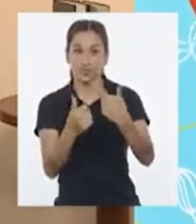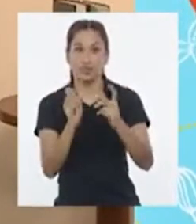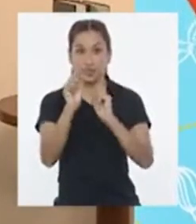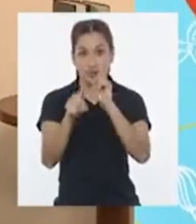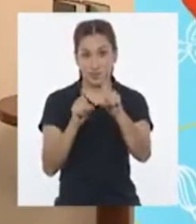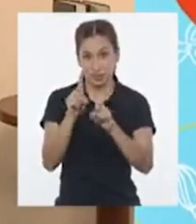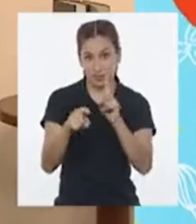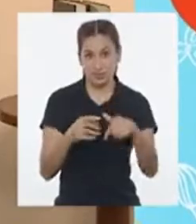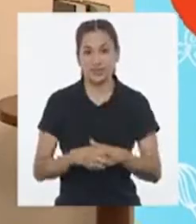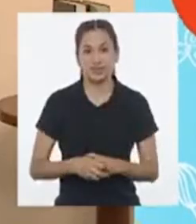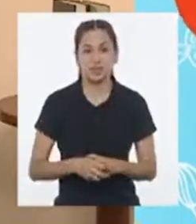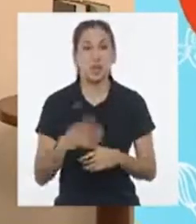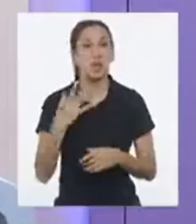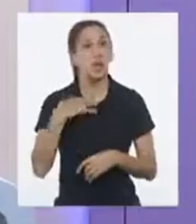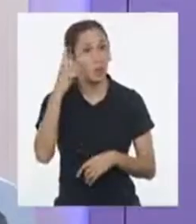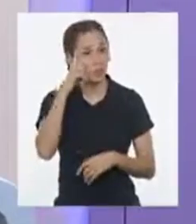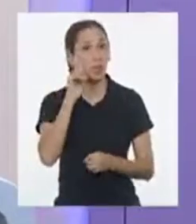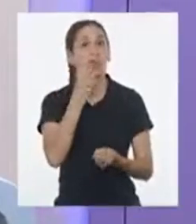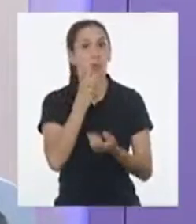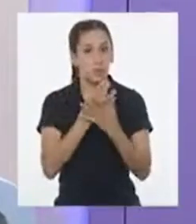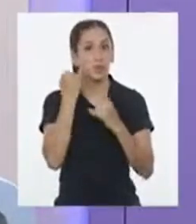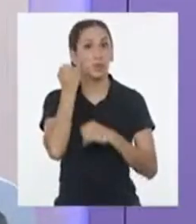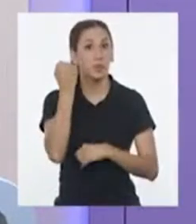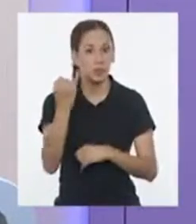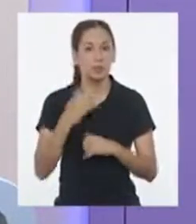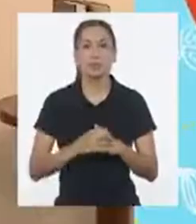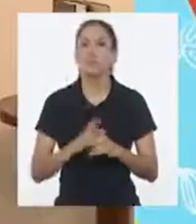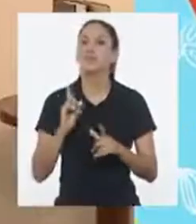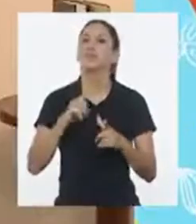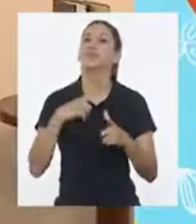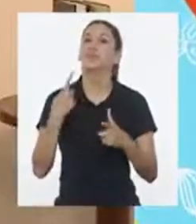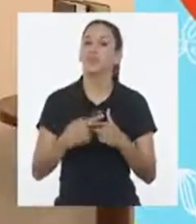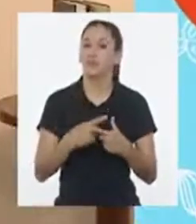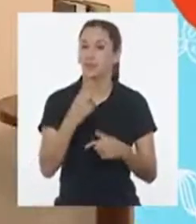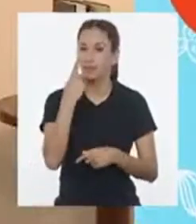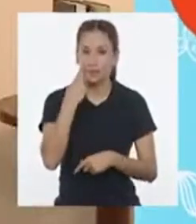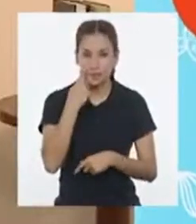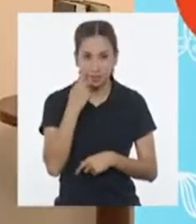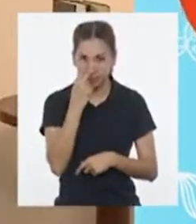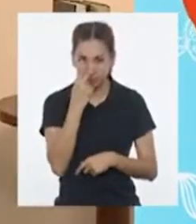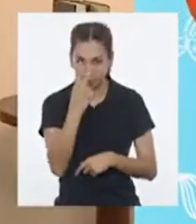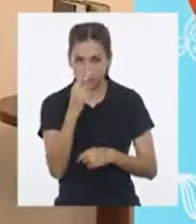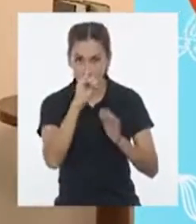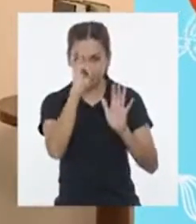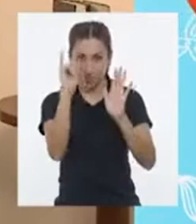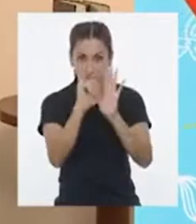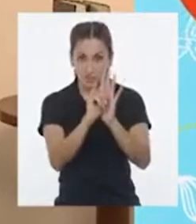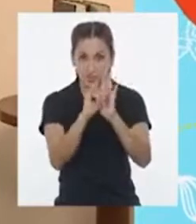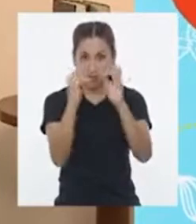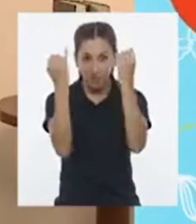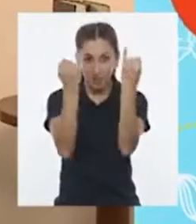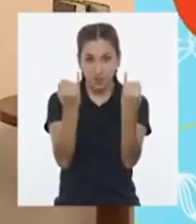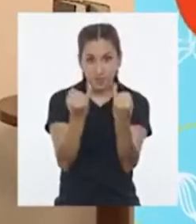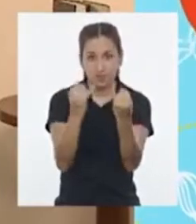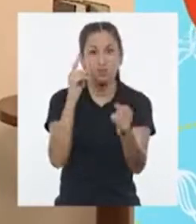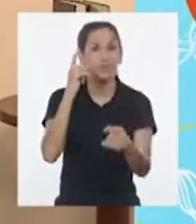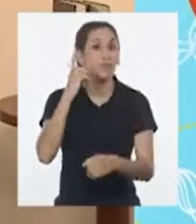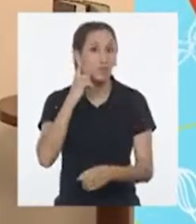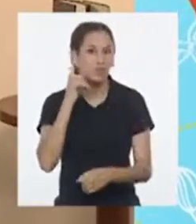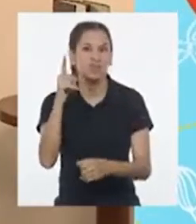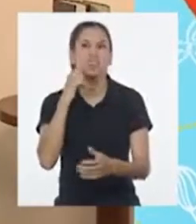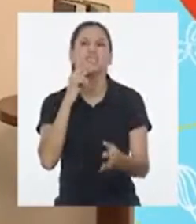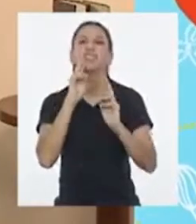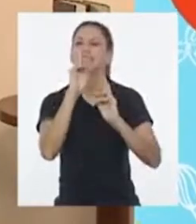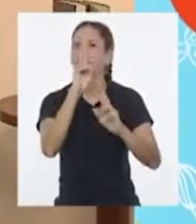las siguientes preguntas? Me parece una buena idea. Entonces, observemos la imagen y escuchemos